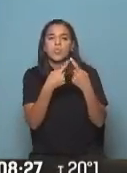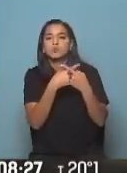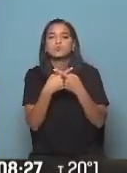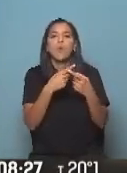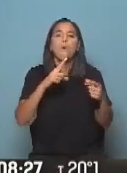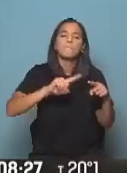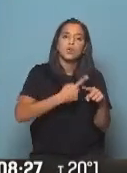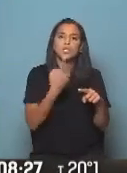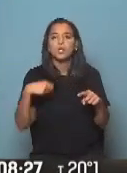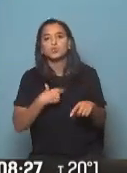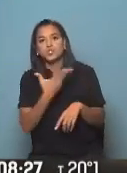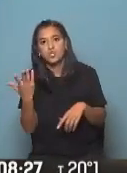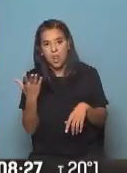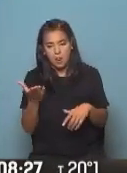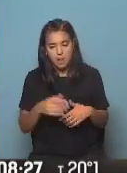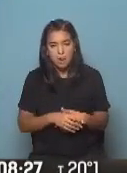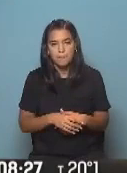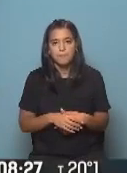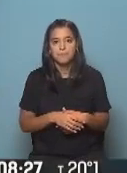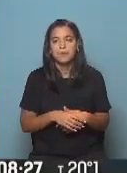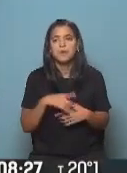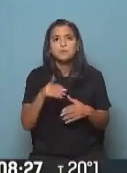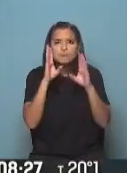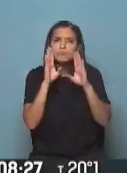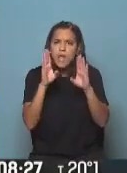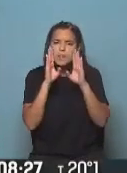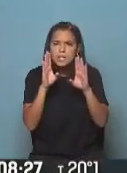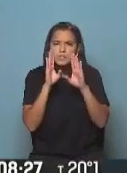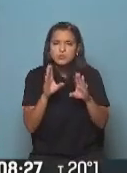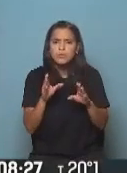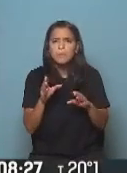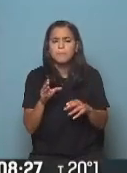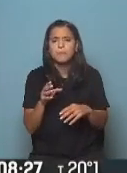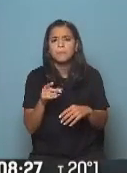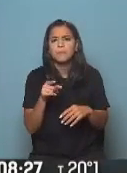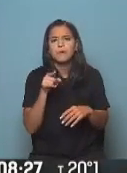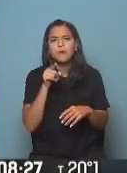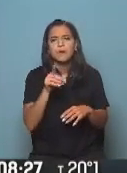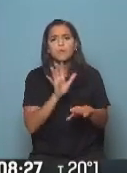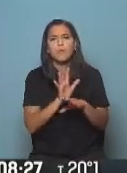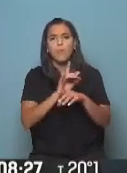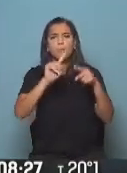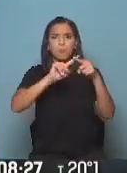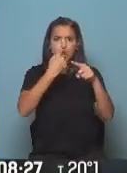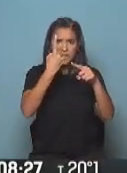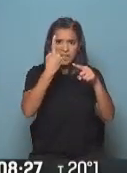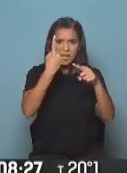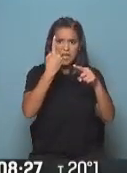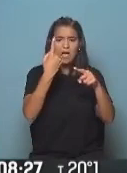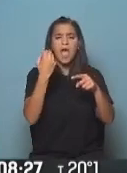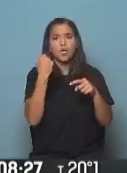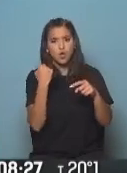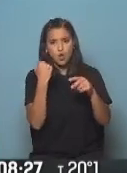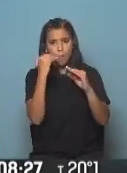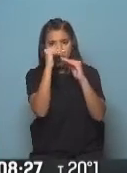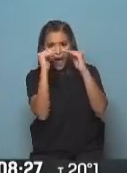y social. Te estás escuchando con muchísima atención y me sorprende que pongas a la política primero, a la economía